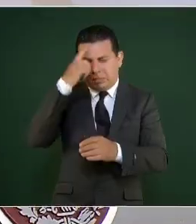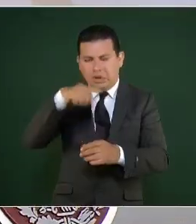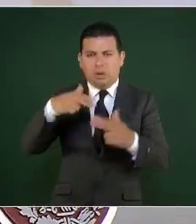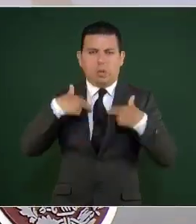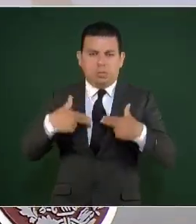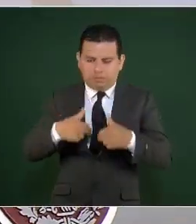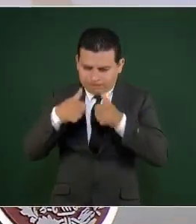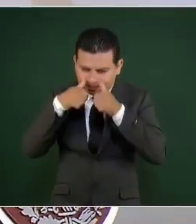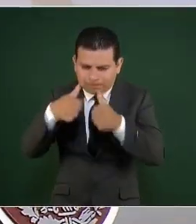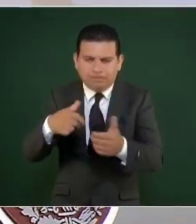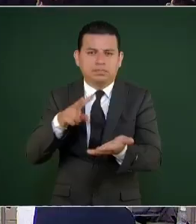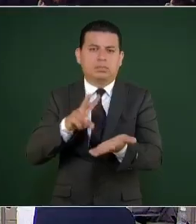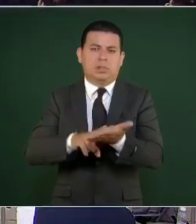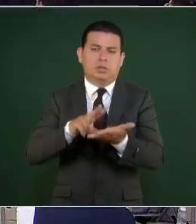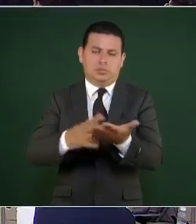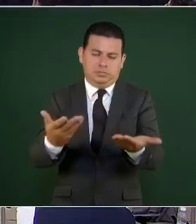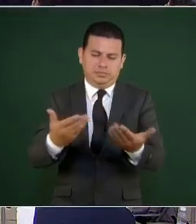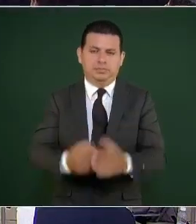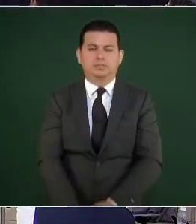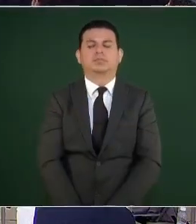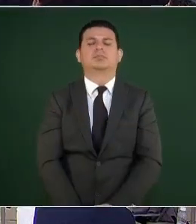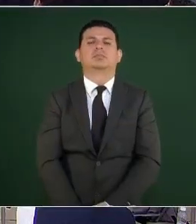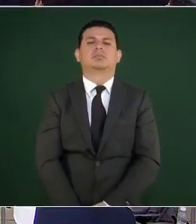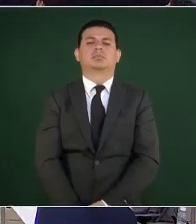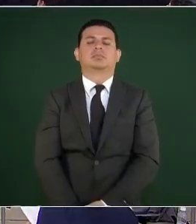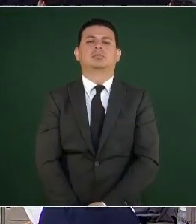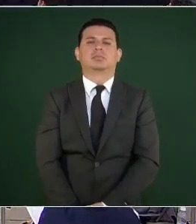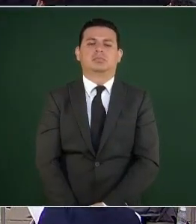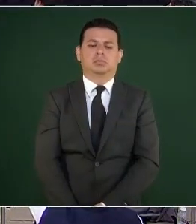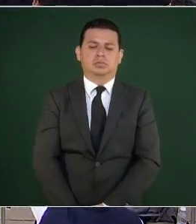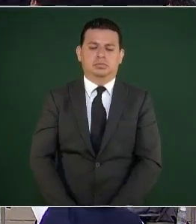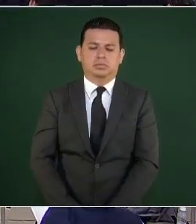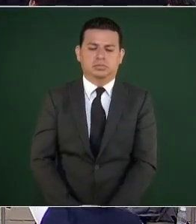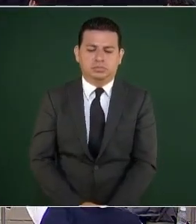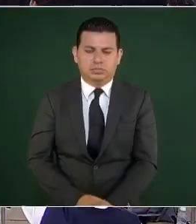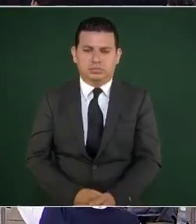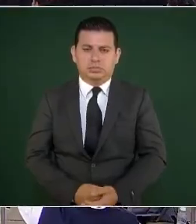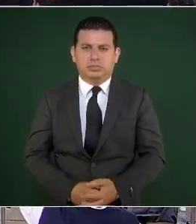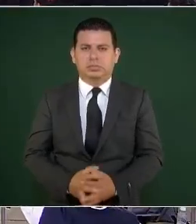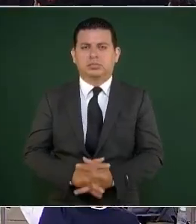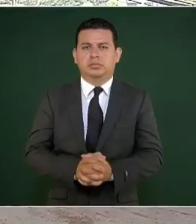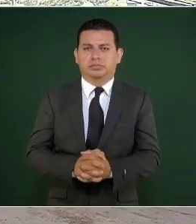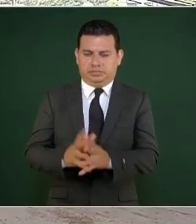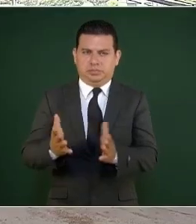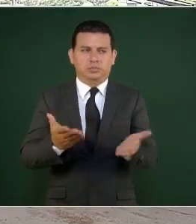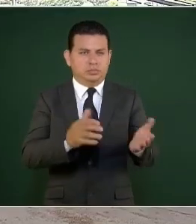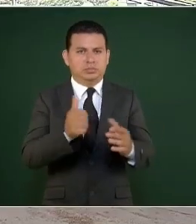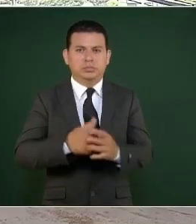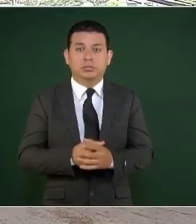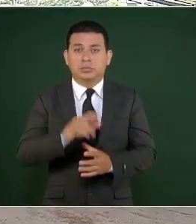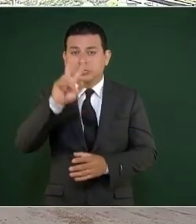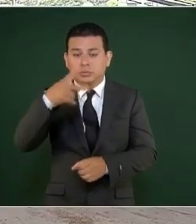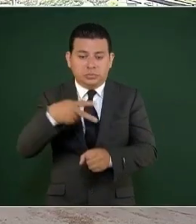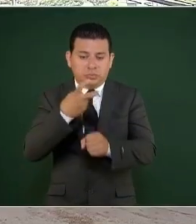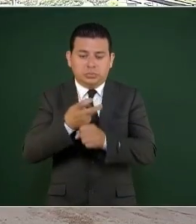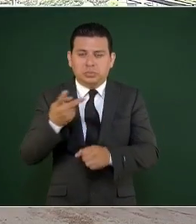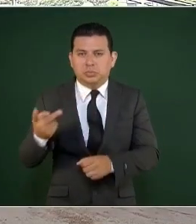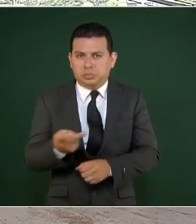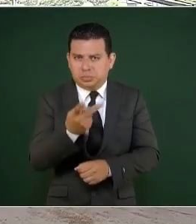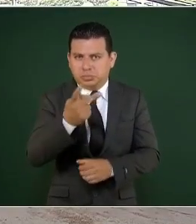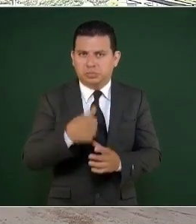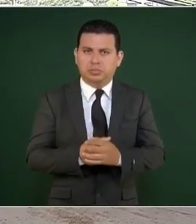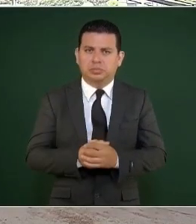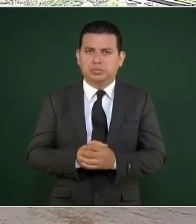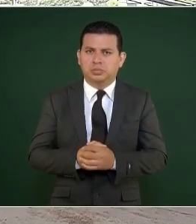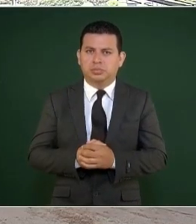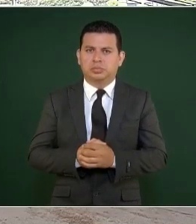humanitaria. Muy bien, vamos. Presidente, mi segunda pregunta. El